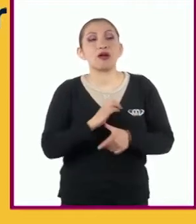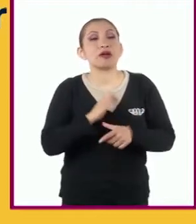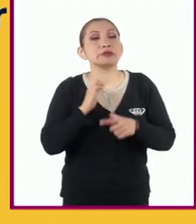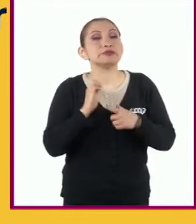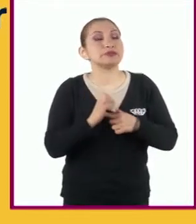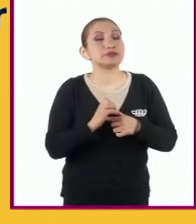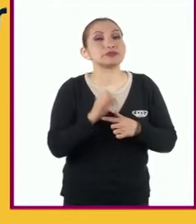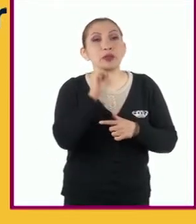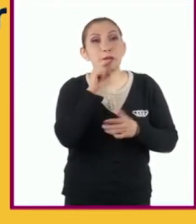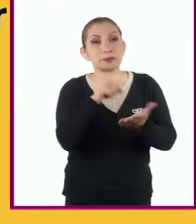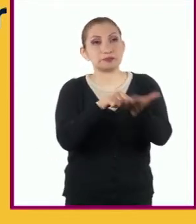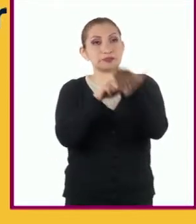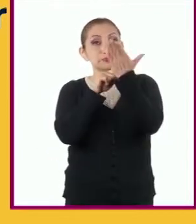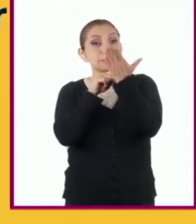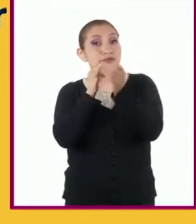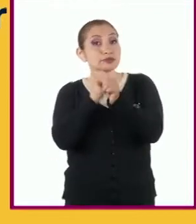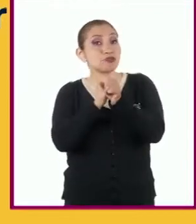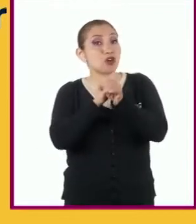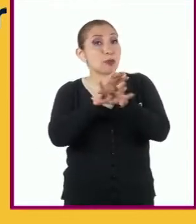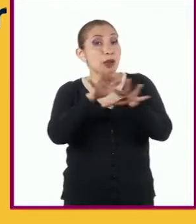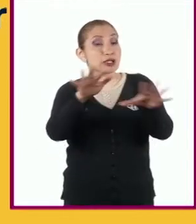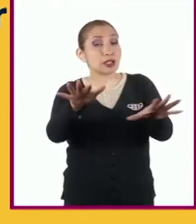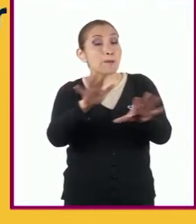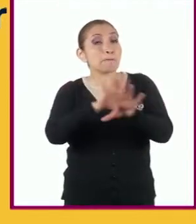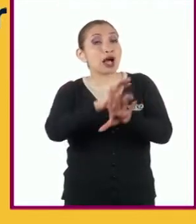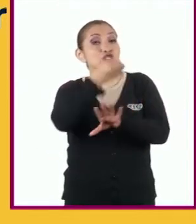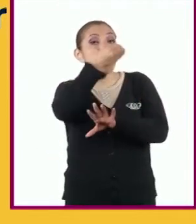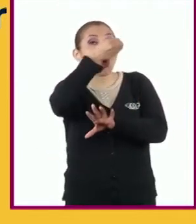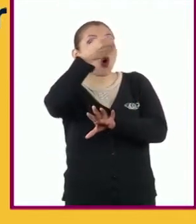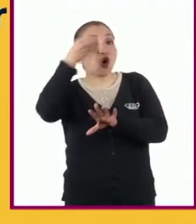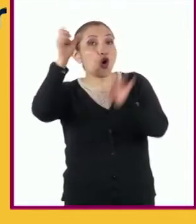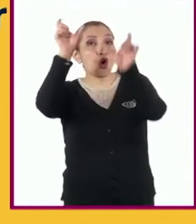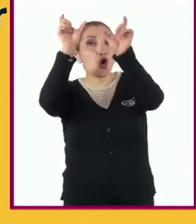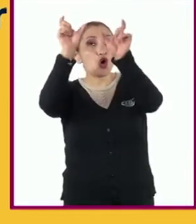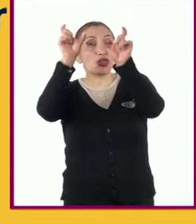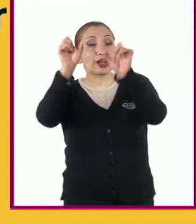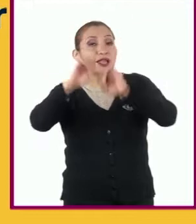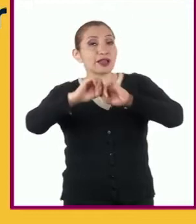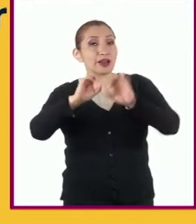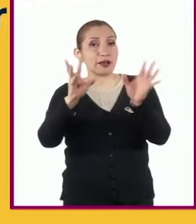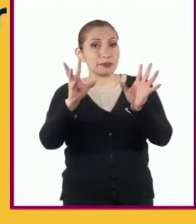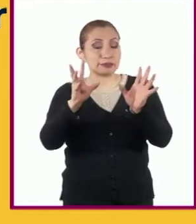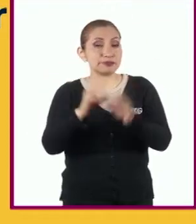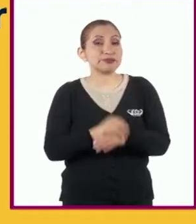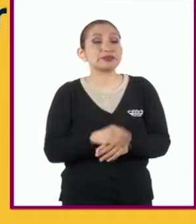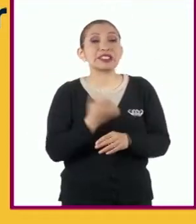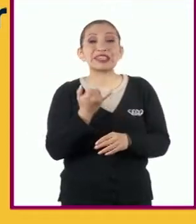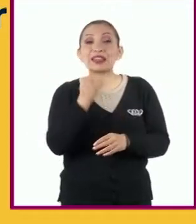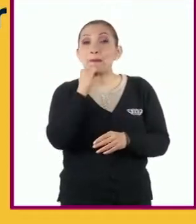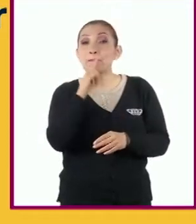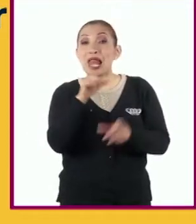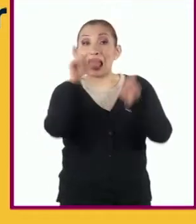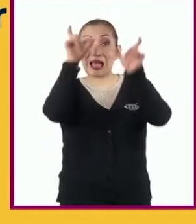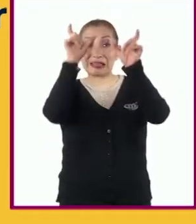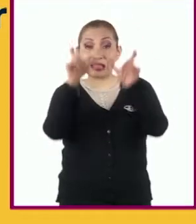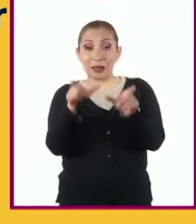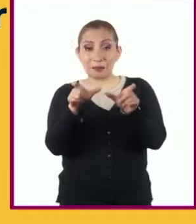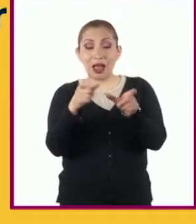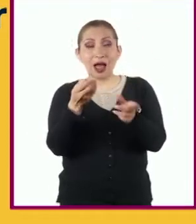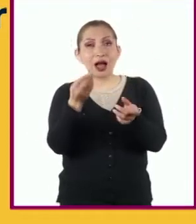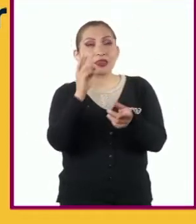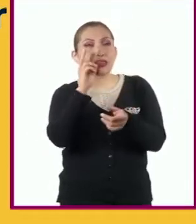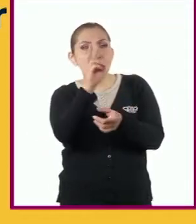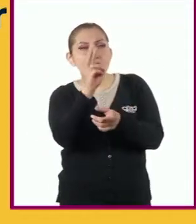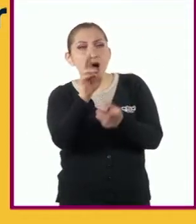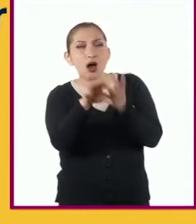Asimismo, presenta información de manera ordenada y clara, al mismo tiempo que